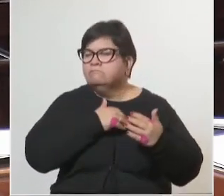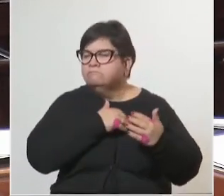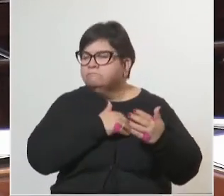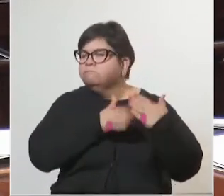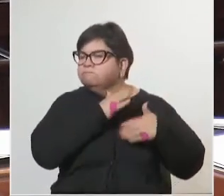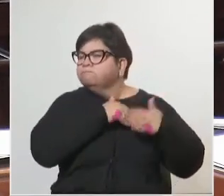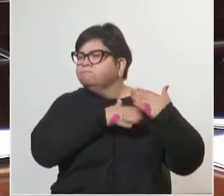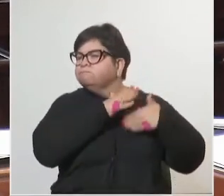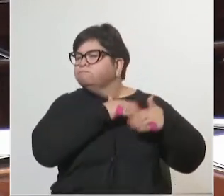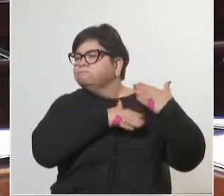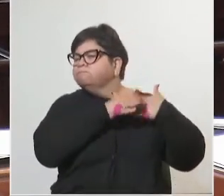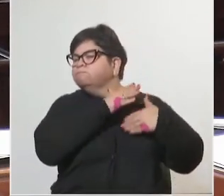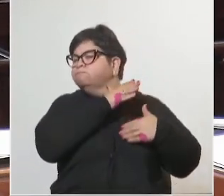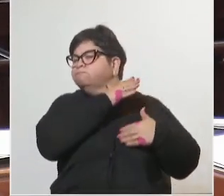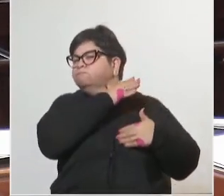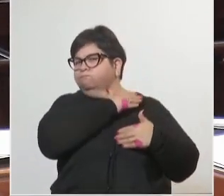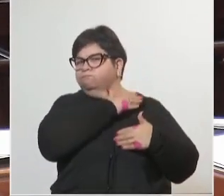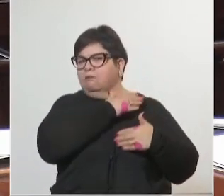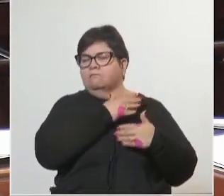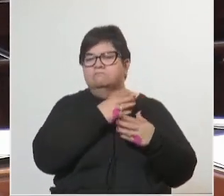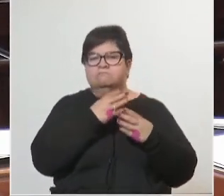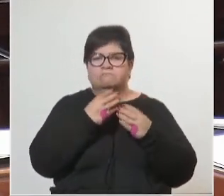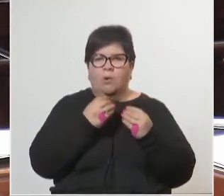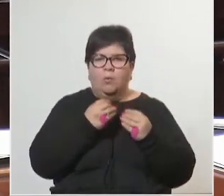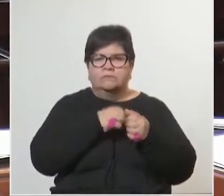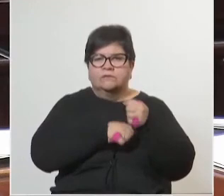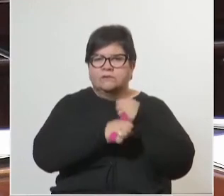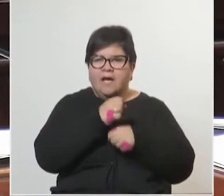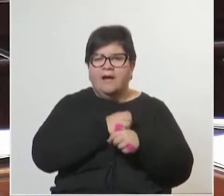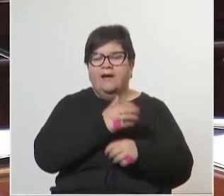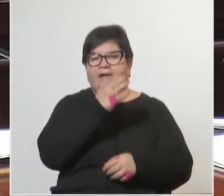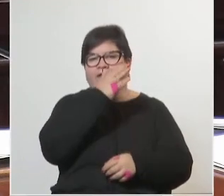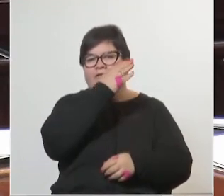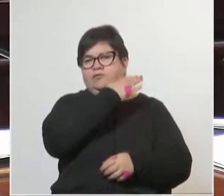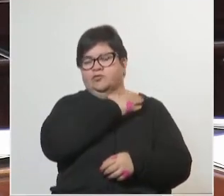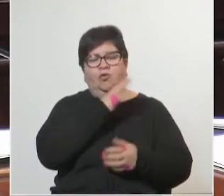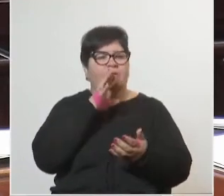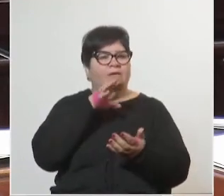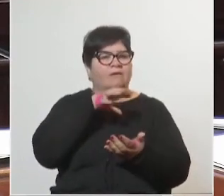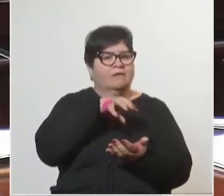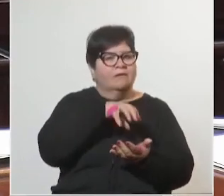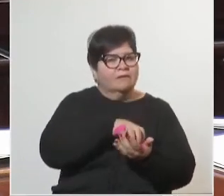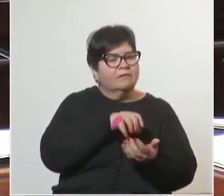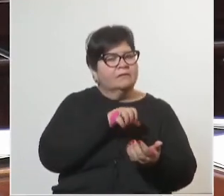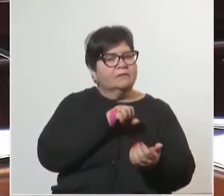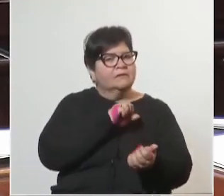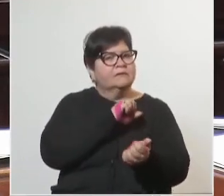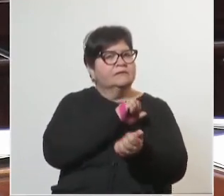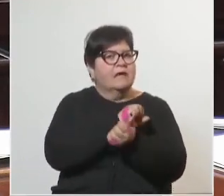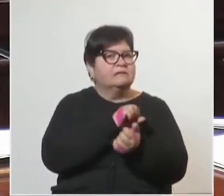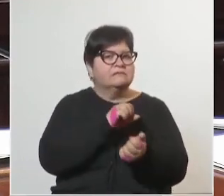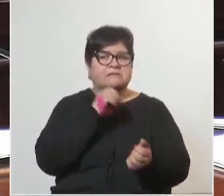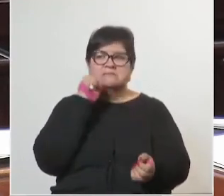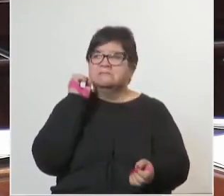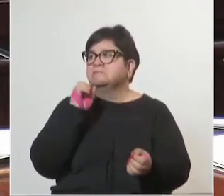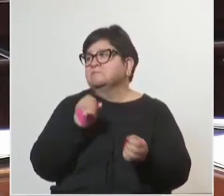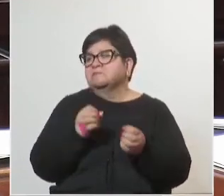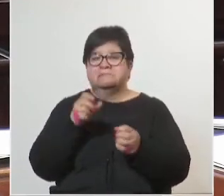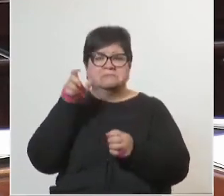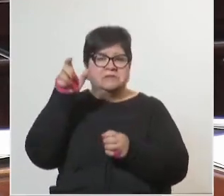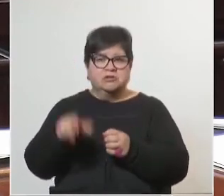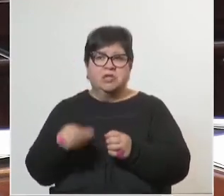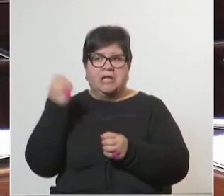tiempo, yo diría, remoto, en que las cárceles se han transformado en depósitos de seres humanos.